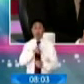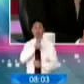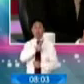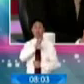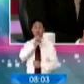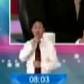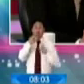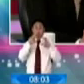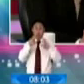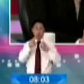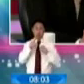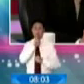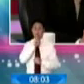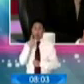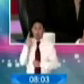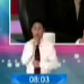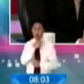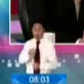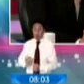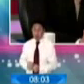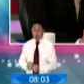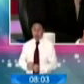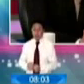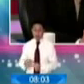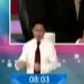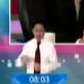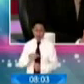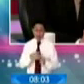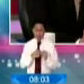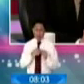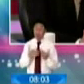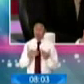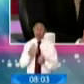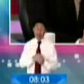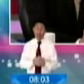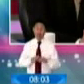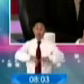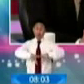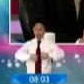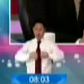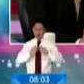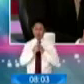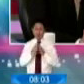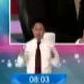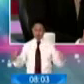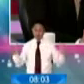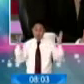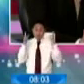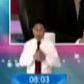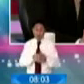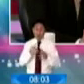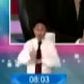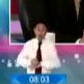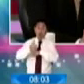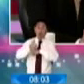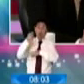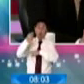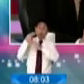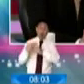200 salvoconductos. Entonces, hemos visto desde las cosas más grandes hasta las cosas más pequeñas, desde altos cargos con